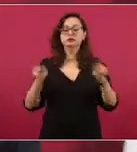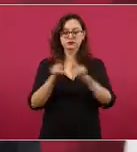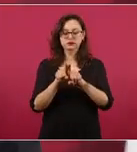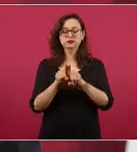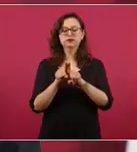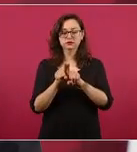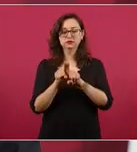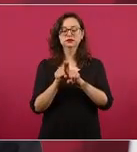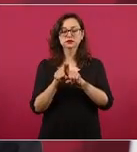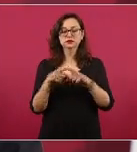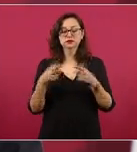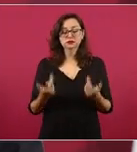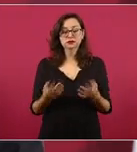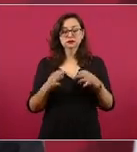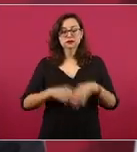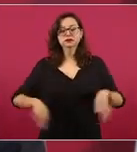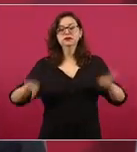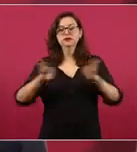que se sepa